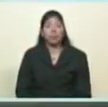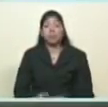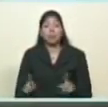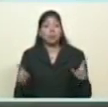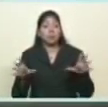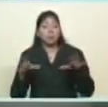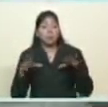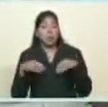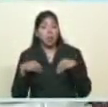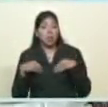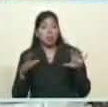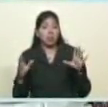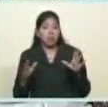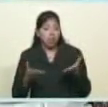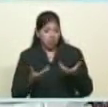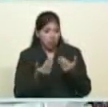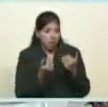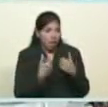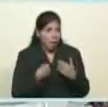Quedamos sorprendidos.